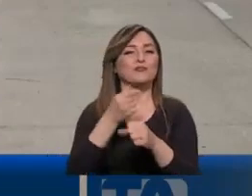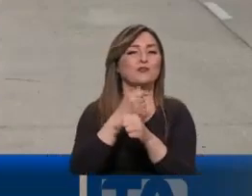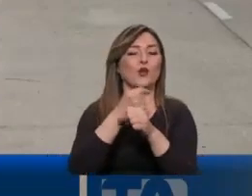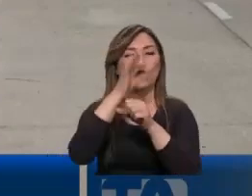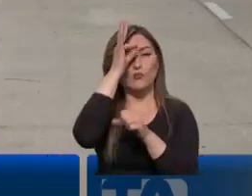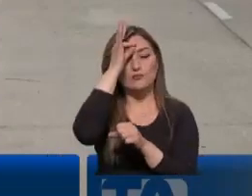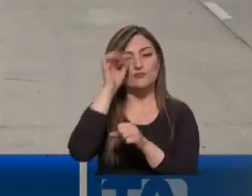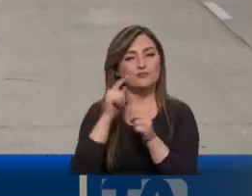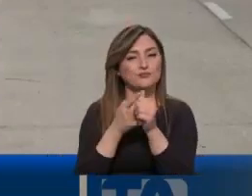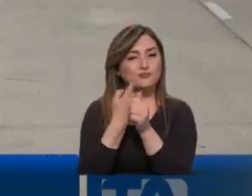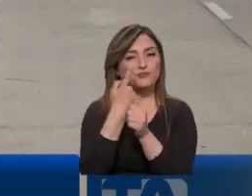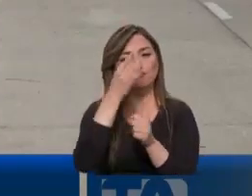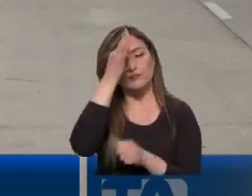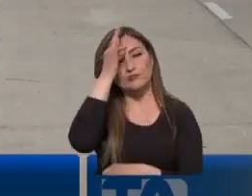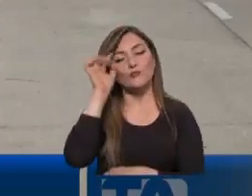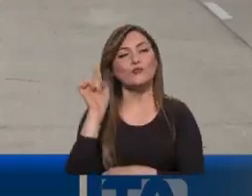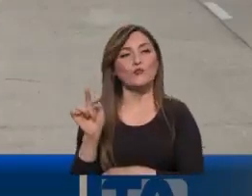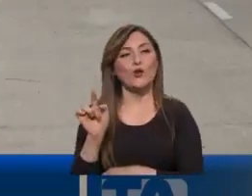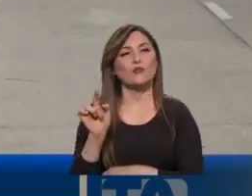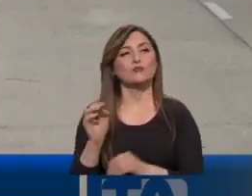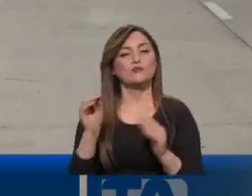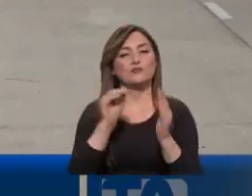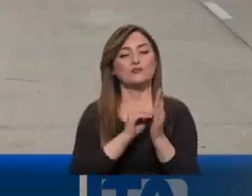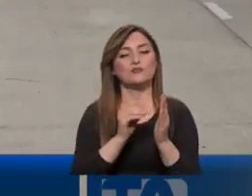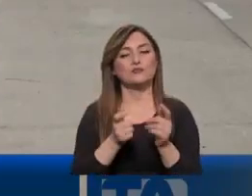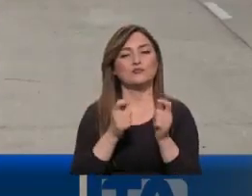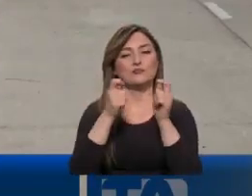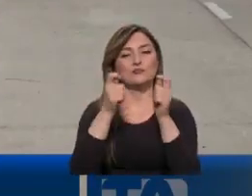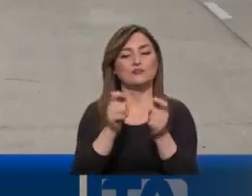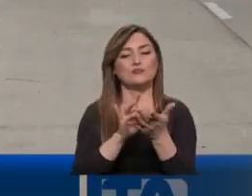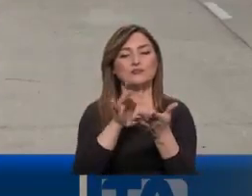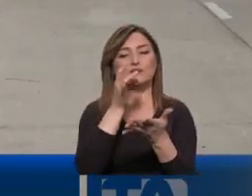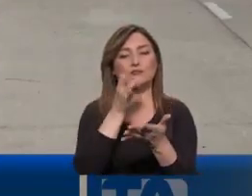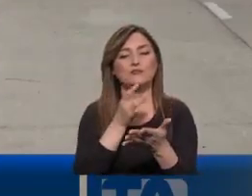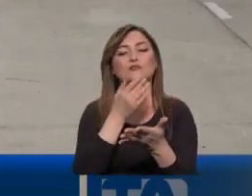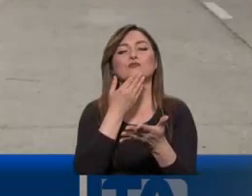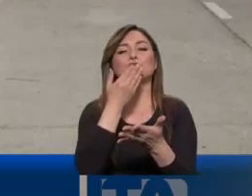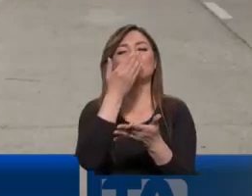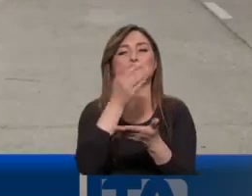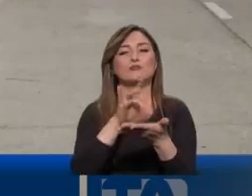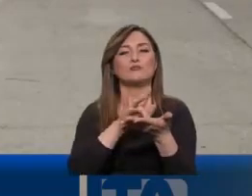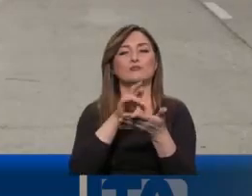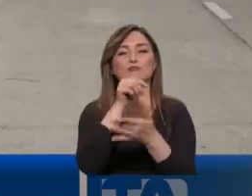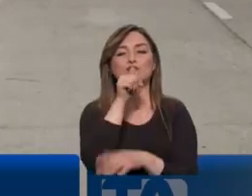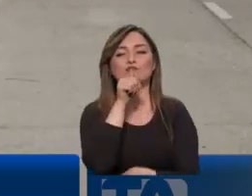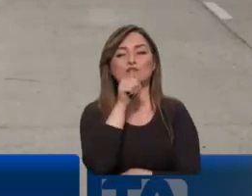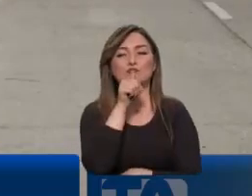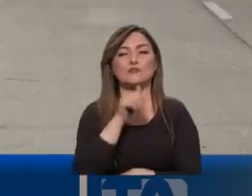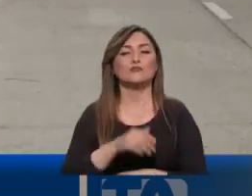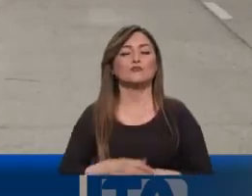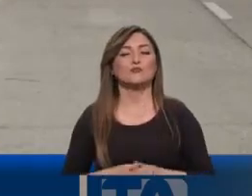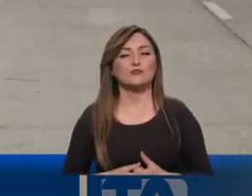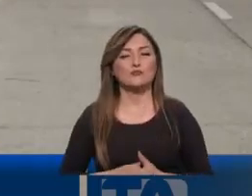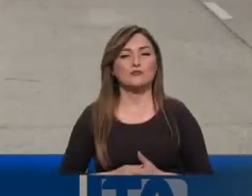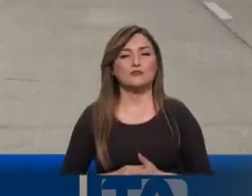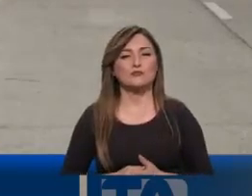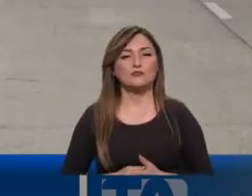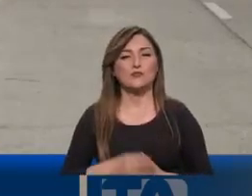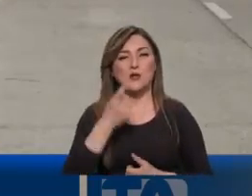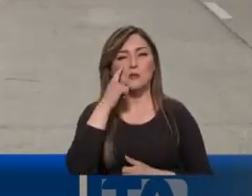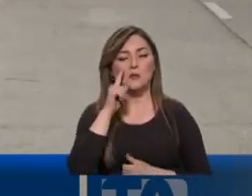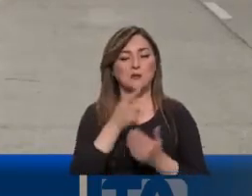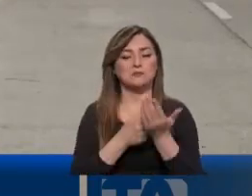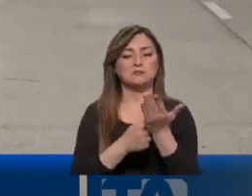ser uno de los primeros hospitales en implementar la entrega de las medicinas a través de farmacias privadas, pero esto aún está